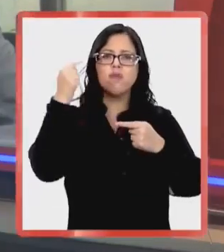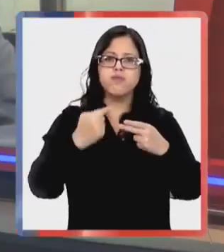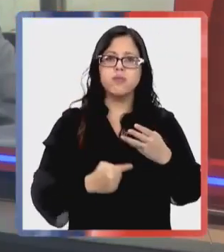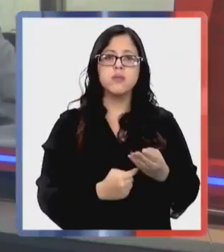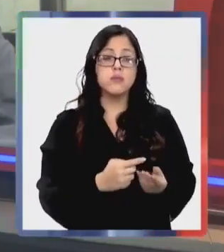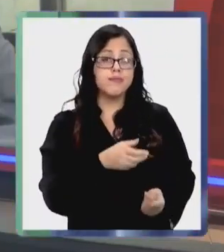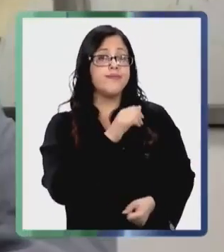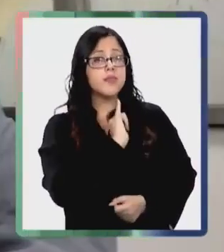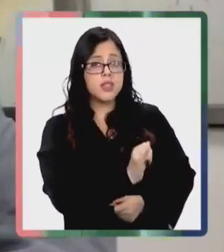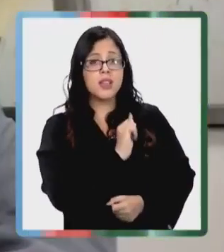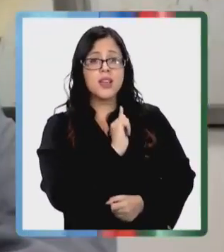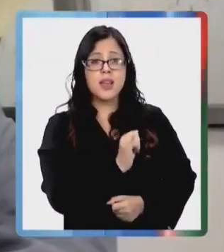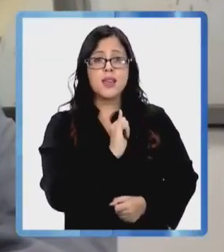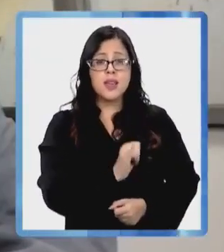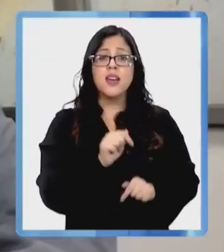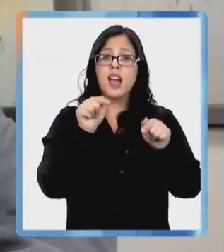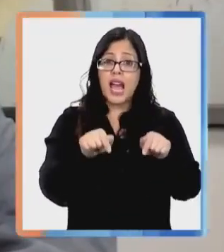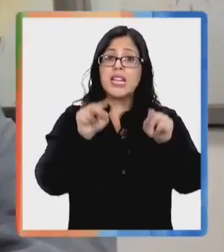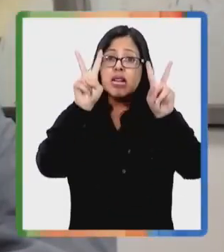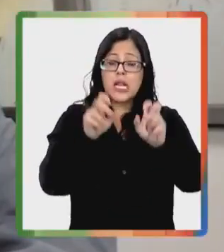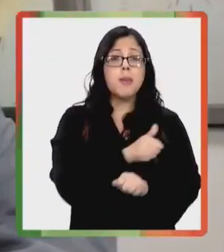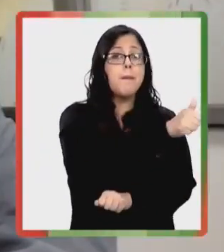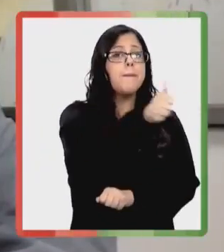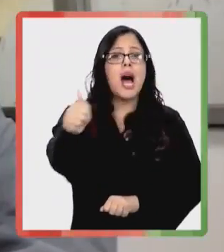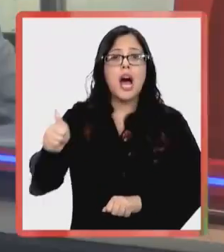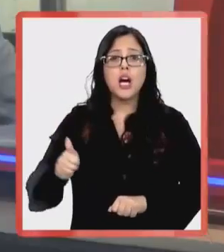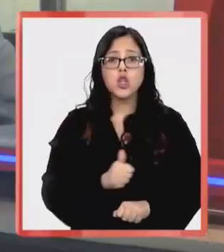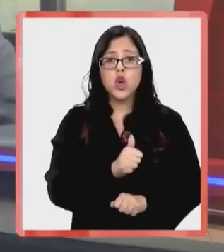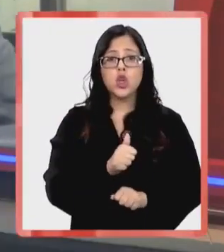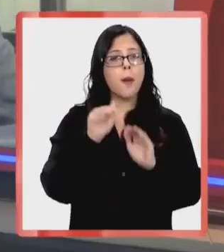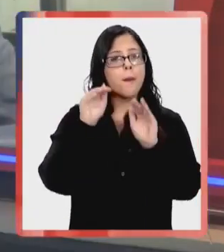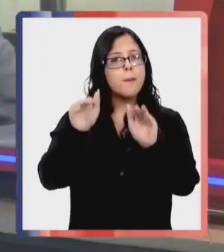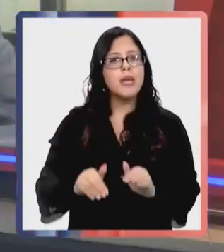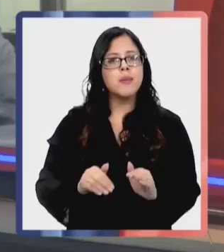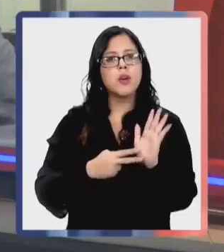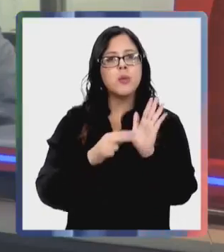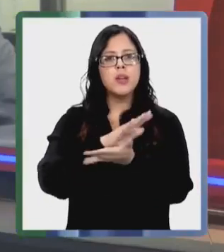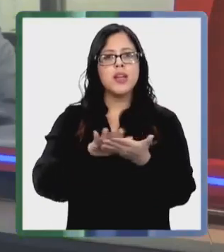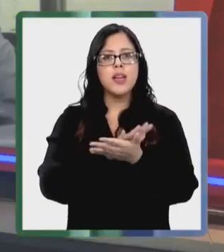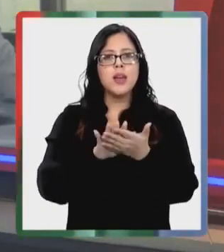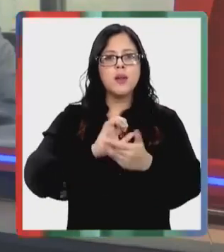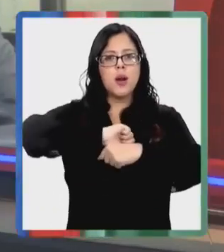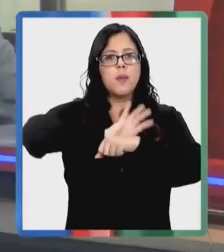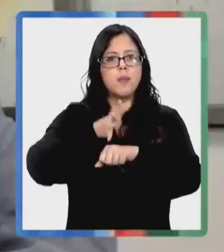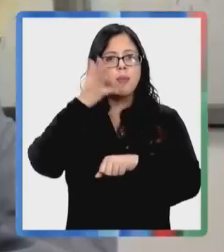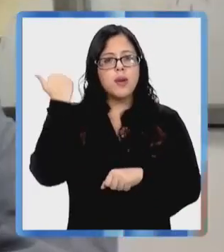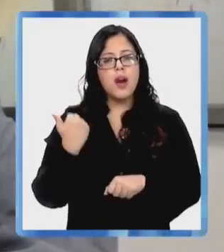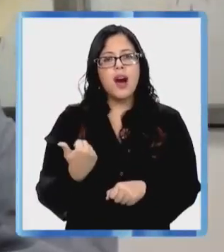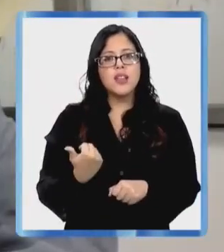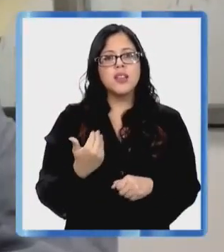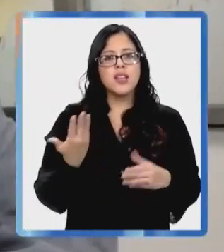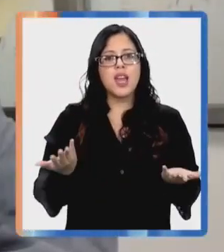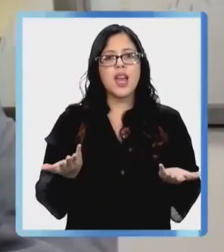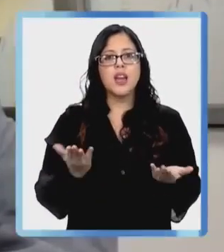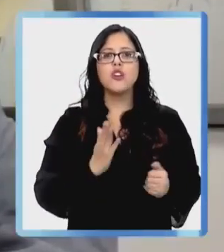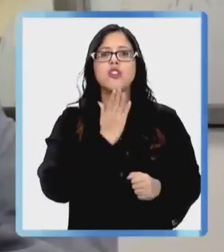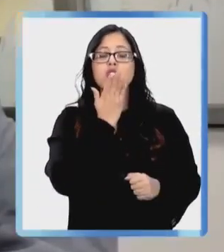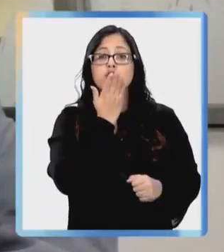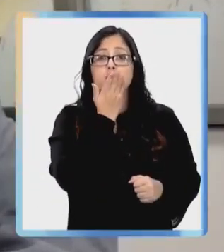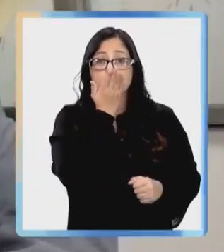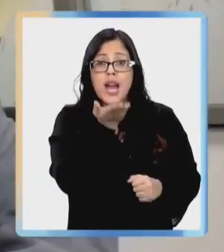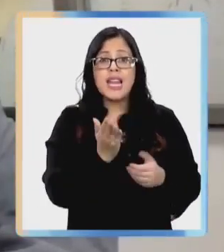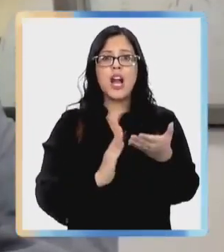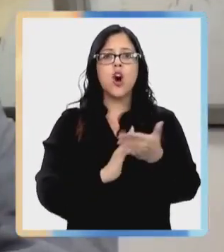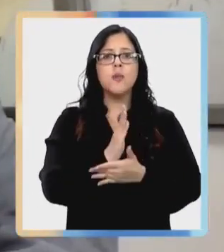Biobío, por ejemplo? Por supuesto, las medidas son universales. Vuelvo al ejemplo de la pandemia, claro. En algún momento partieron por